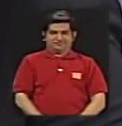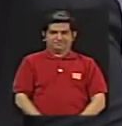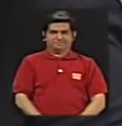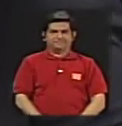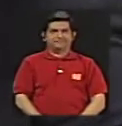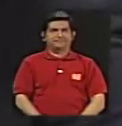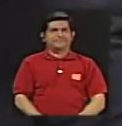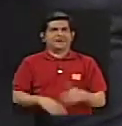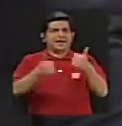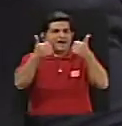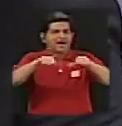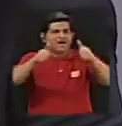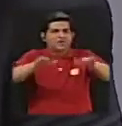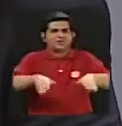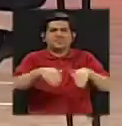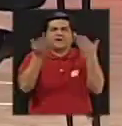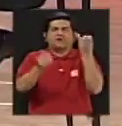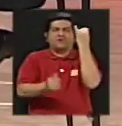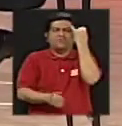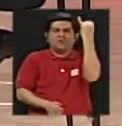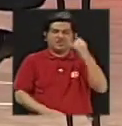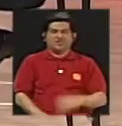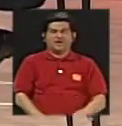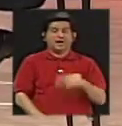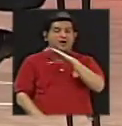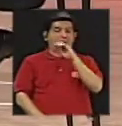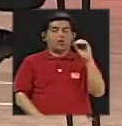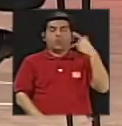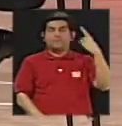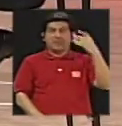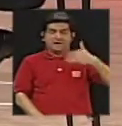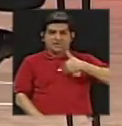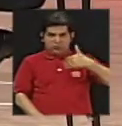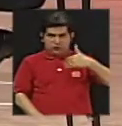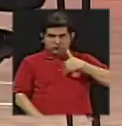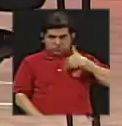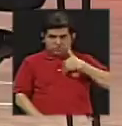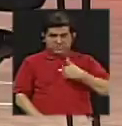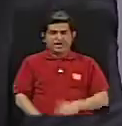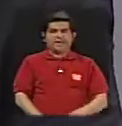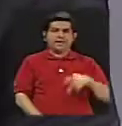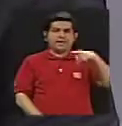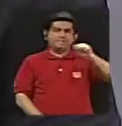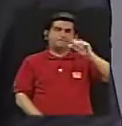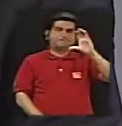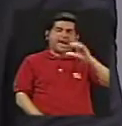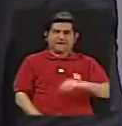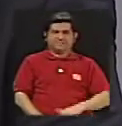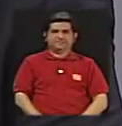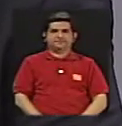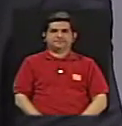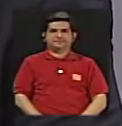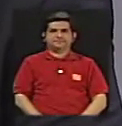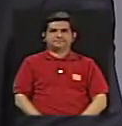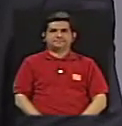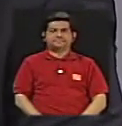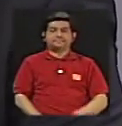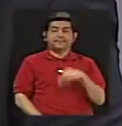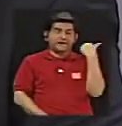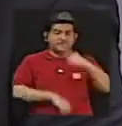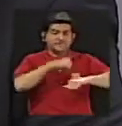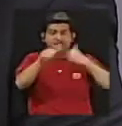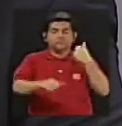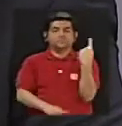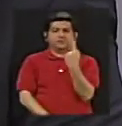cómo conciliar, o cómo ven ustedes el hecho de que ahora, o los riesgos que está enfrentando el PAC, de estar peleando